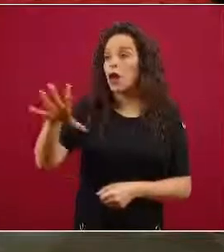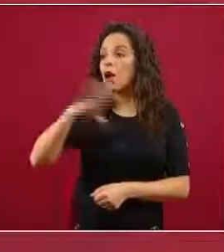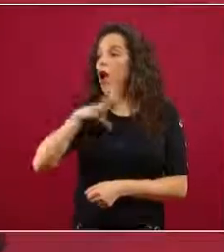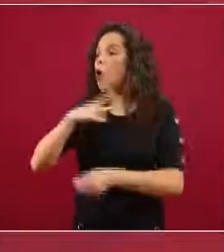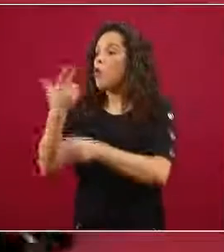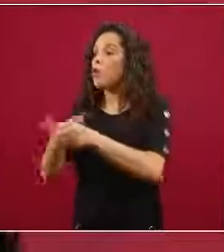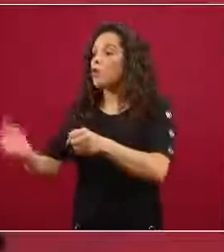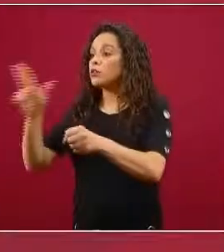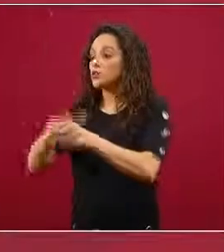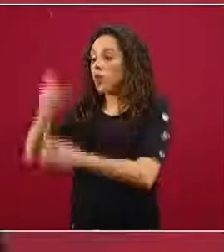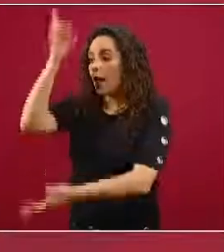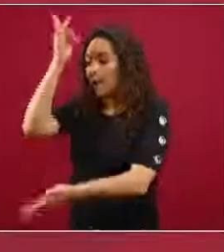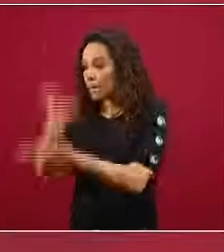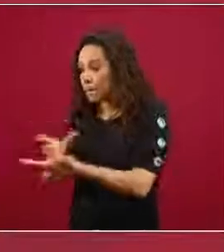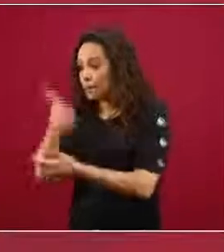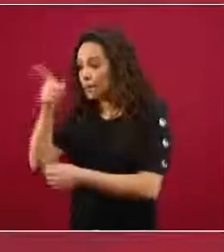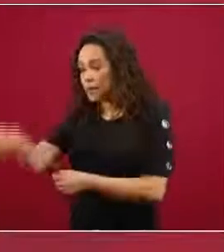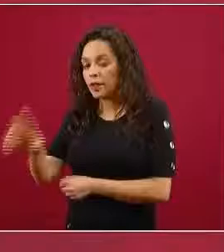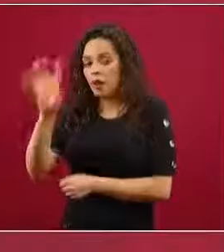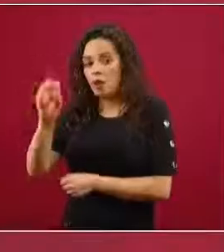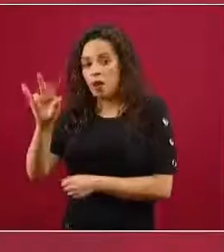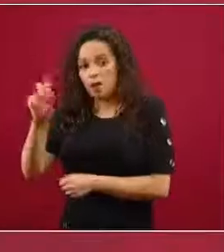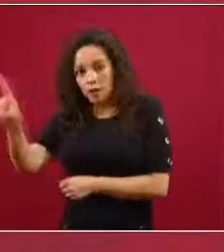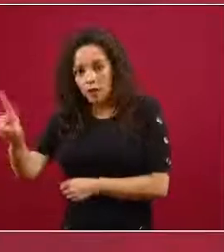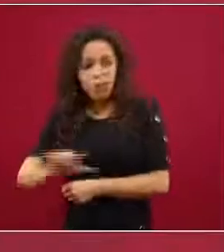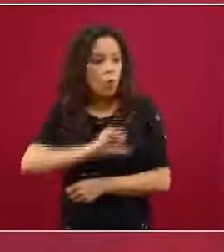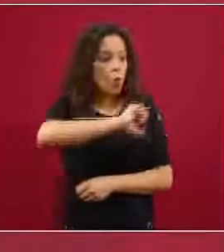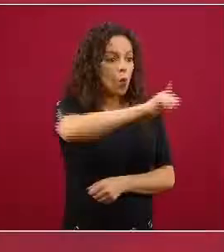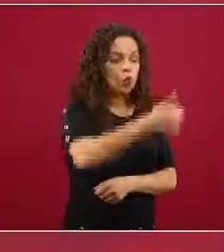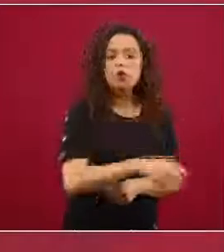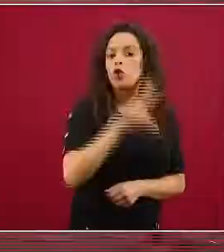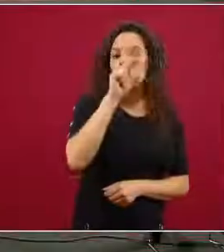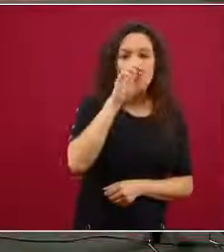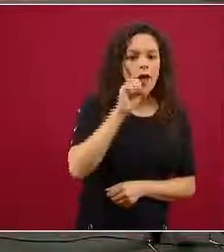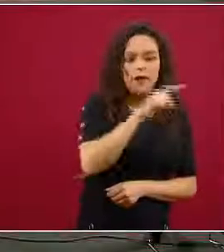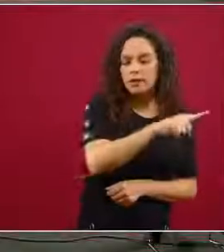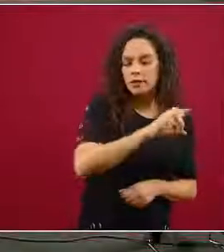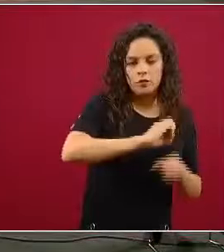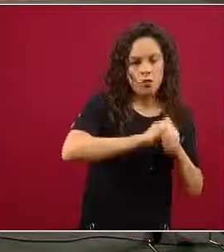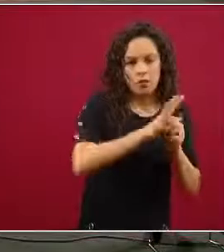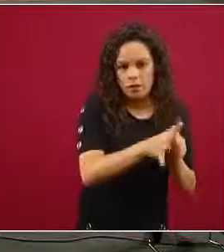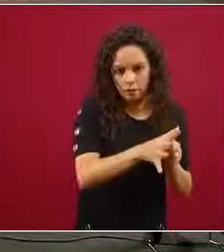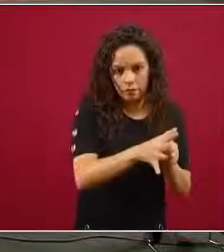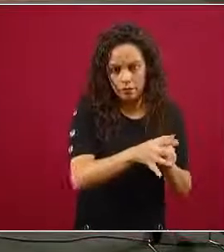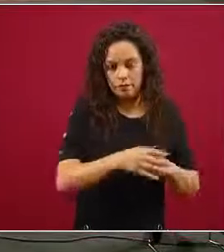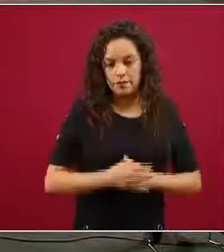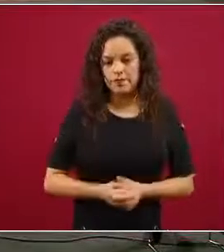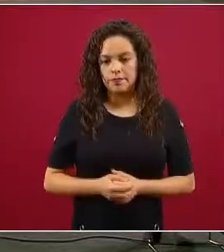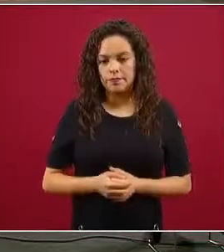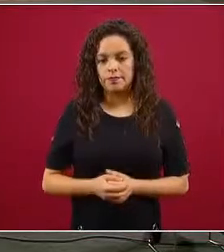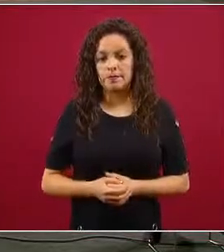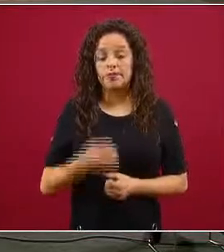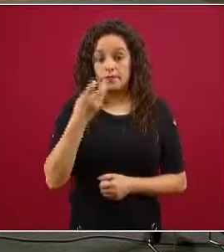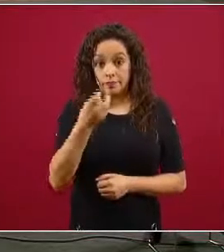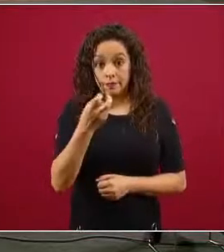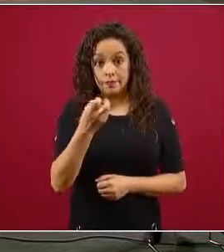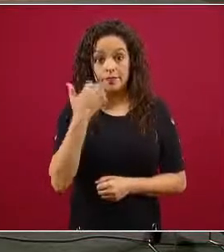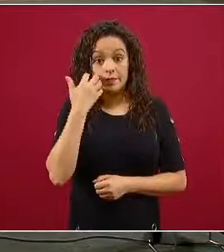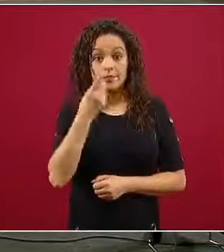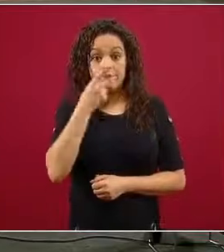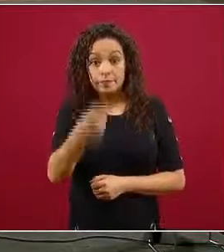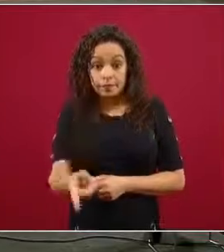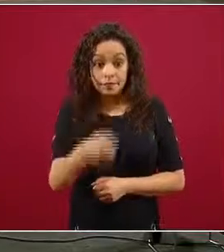y hospitales no COVID, el resto, de manera que pudiéramos tener unidades que no necesariamente implican un